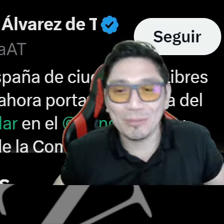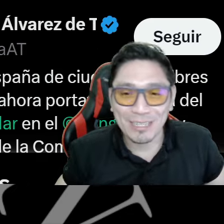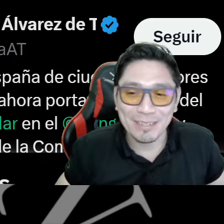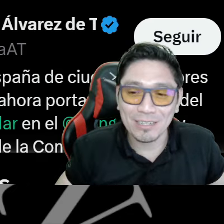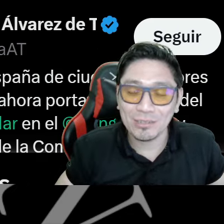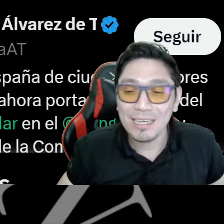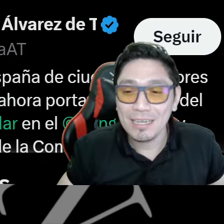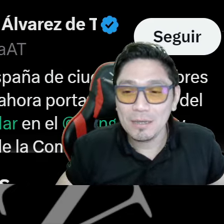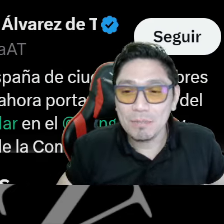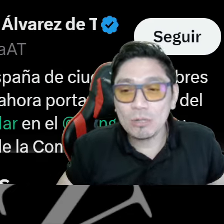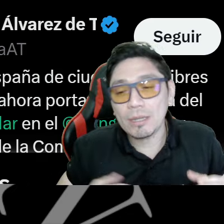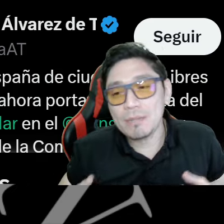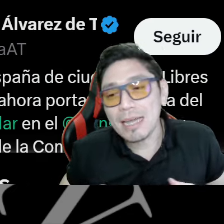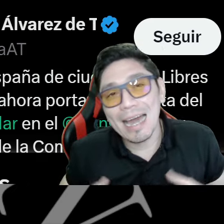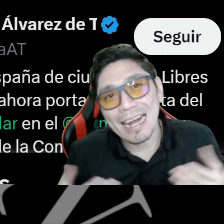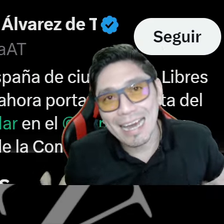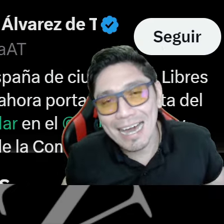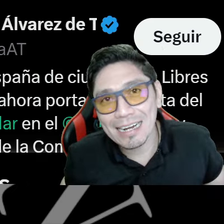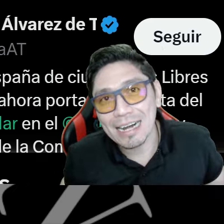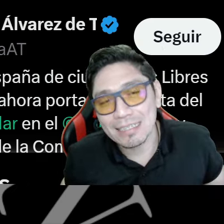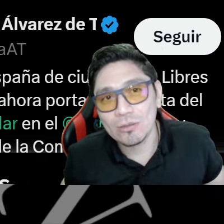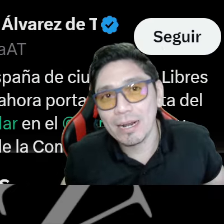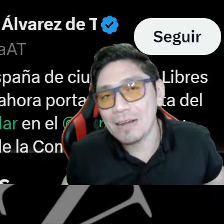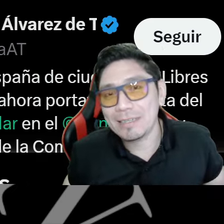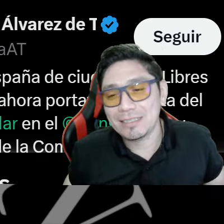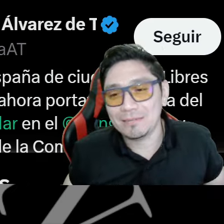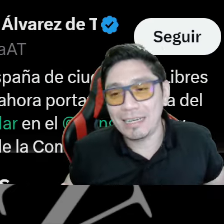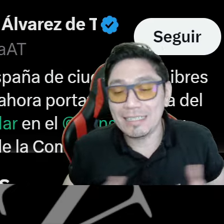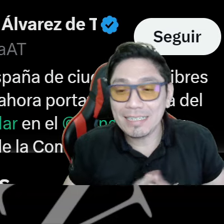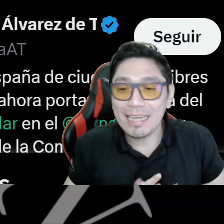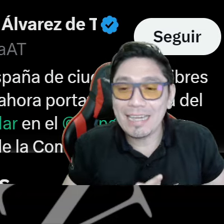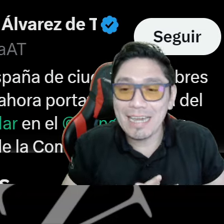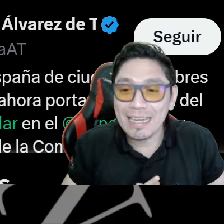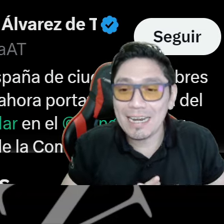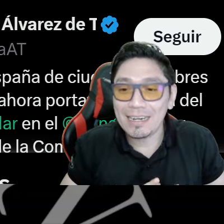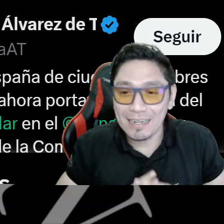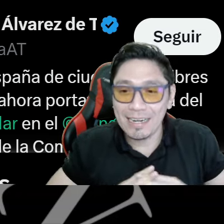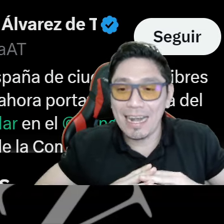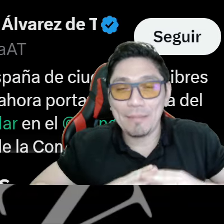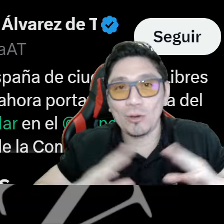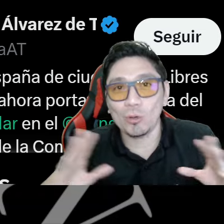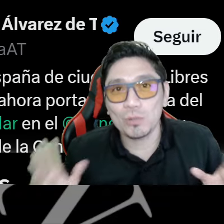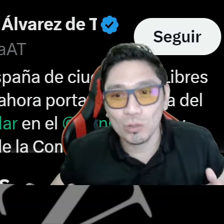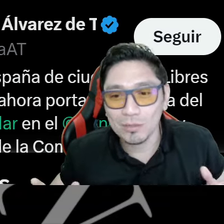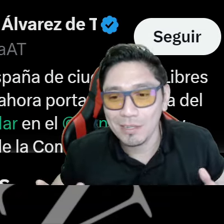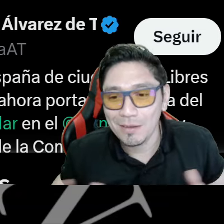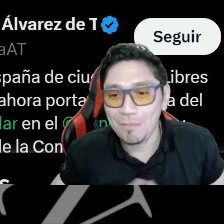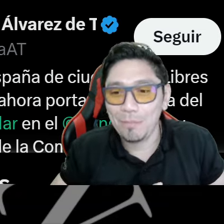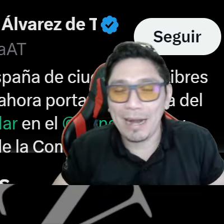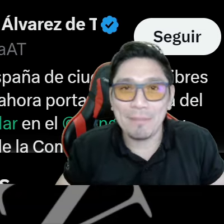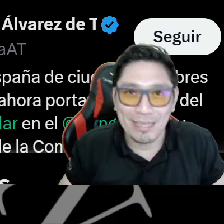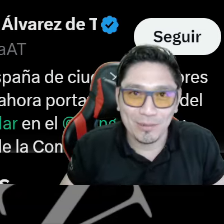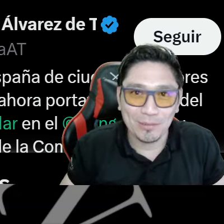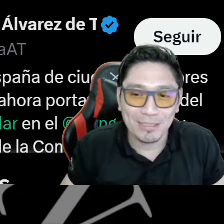veremos el video vino también a alagar a la señora Gálvez a decir que ella era la mejor opción